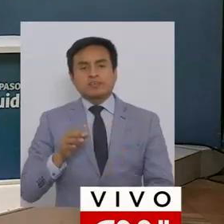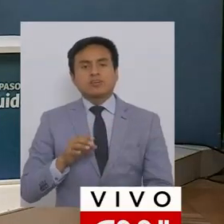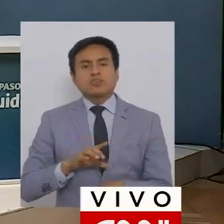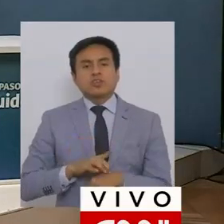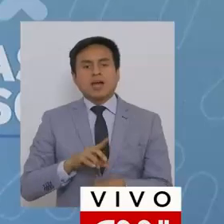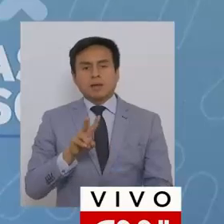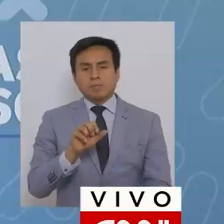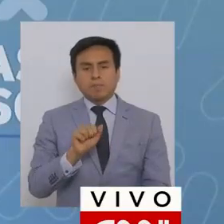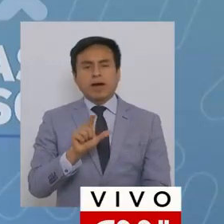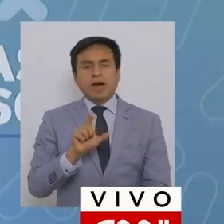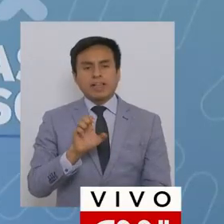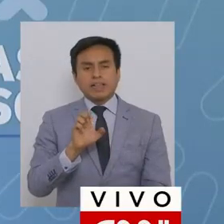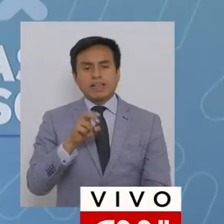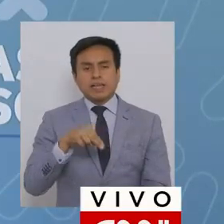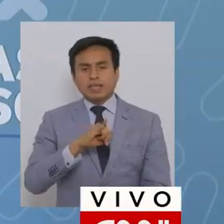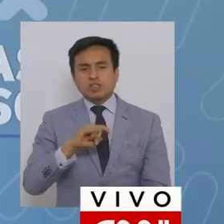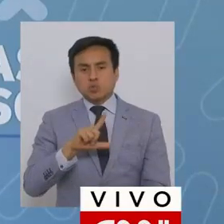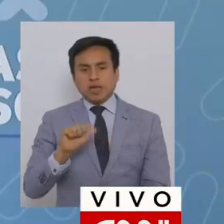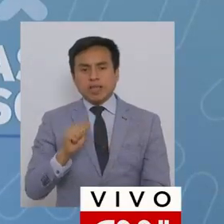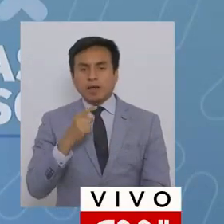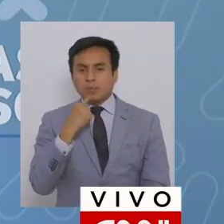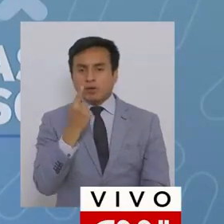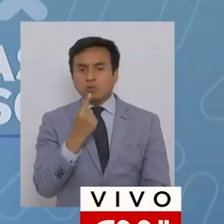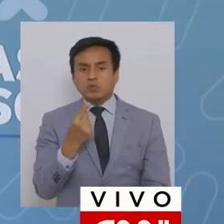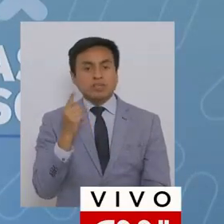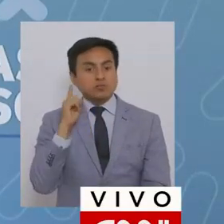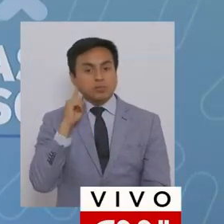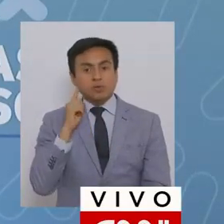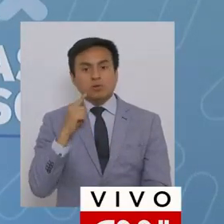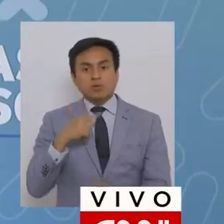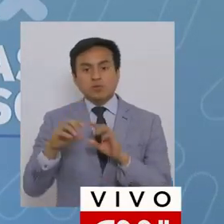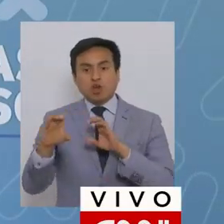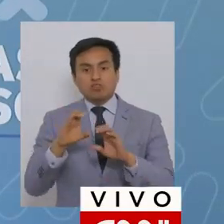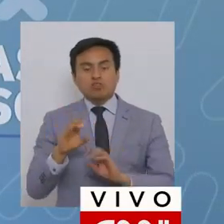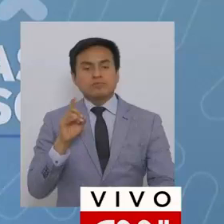Valenzuela. A continuación, vamos a escuchar las preguntas de la prensa.